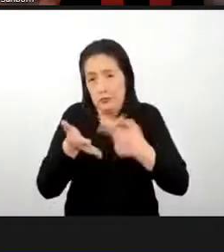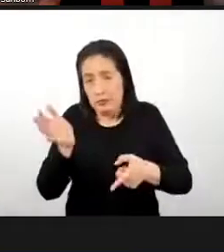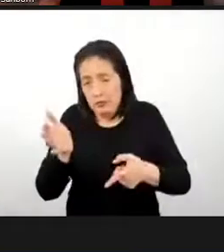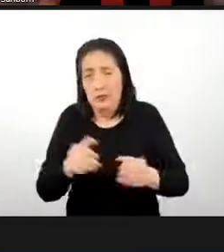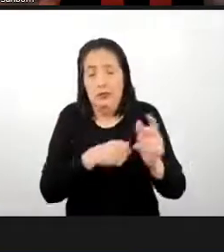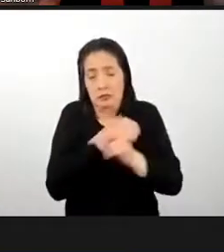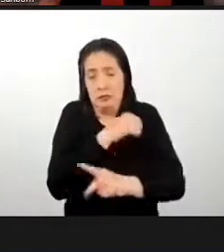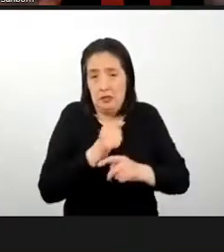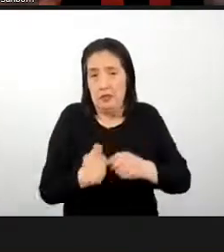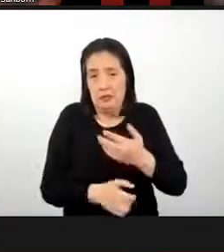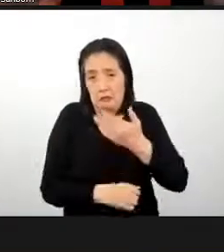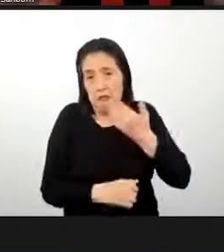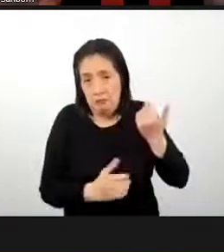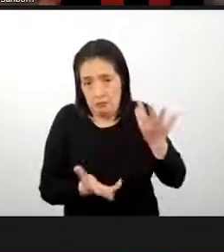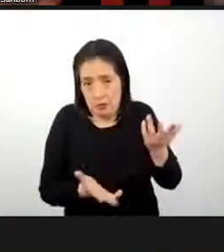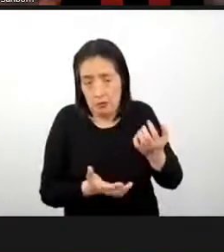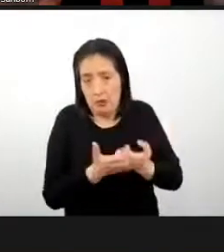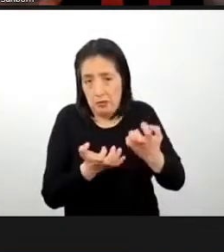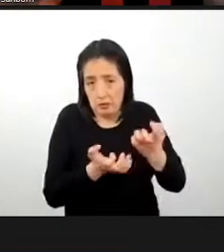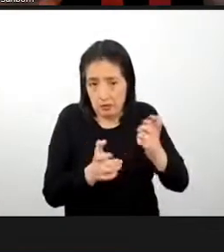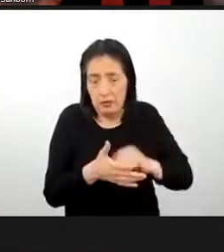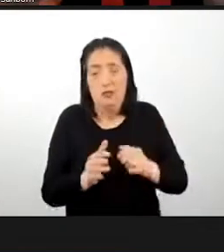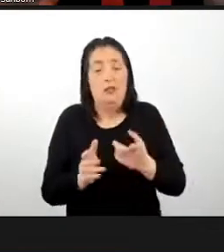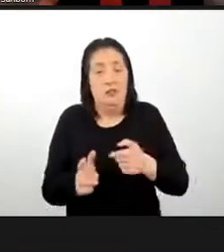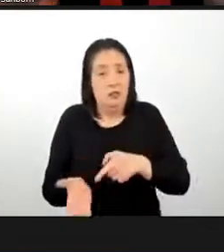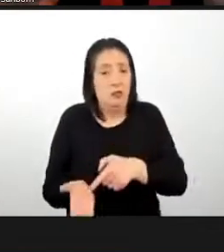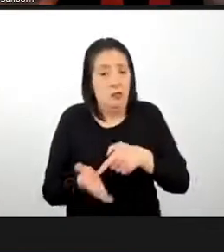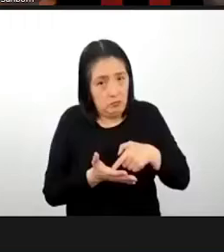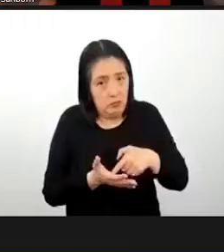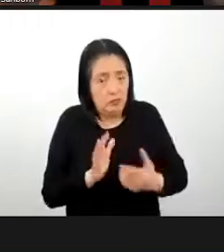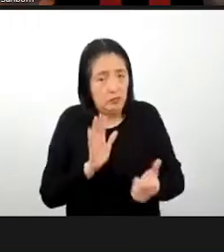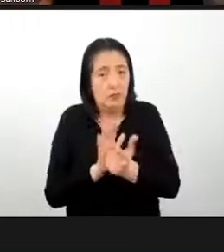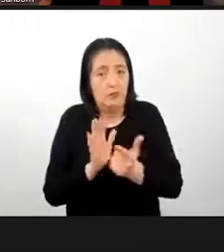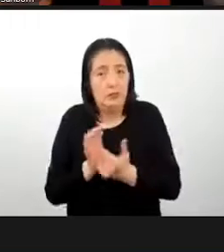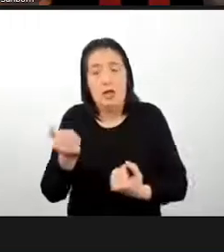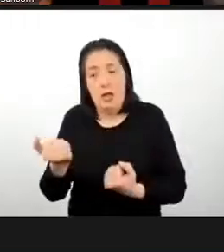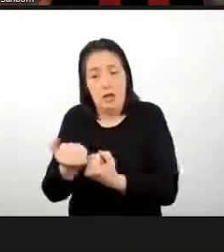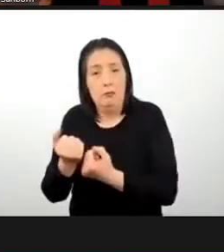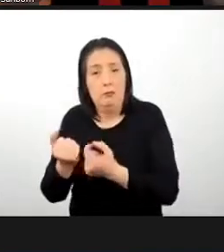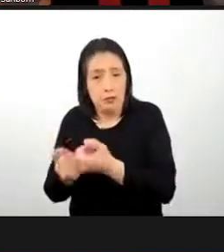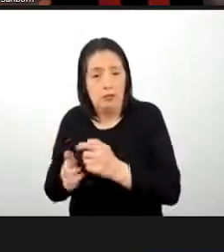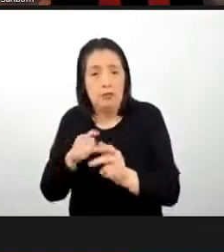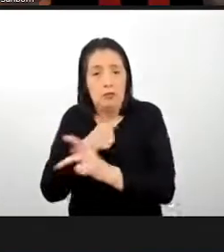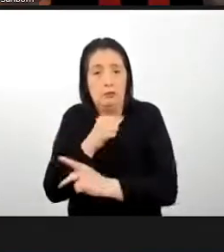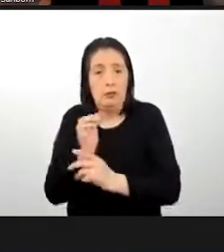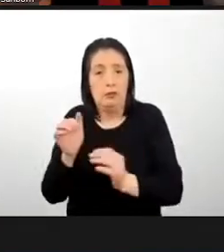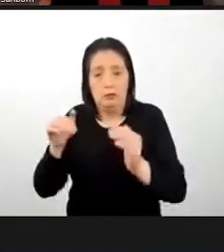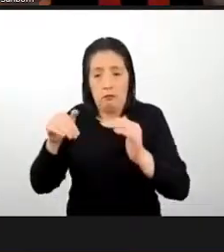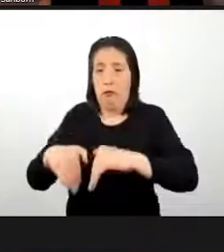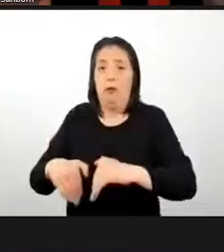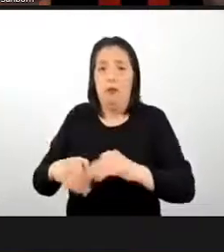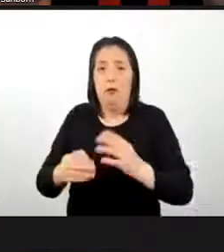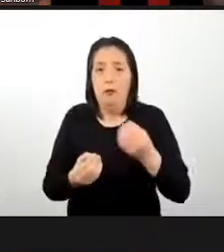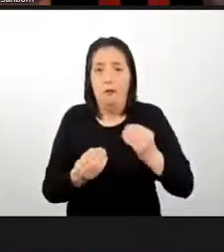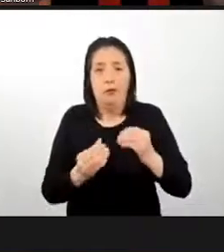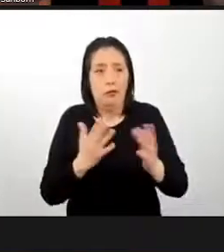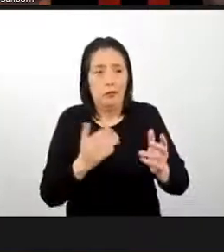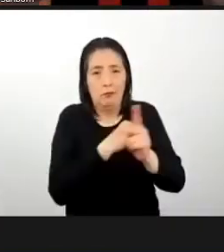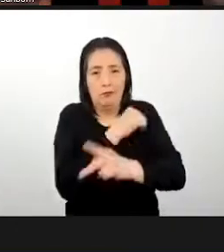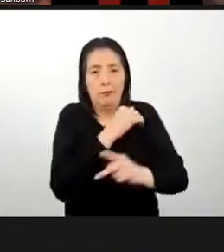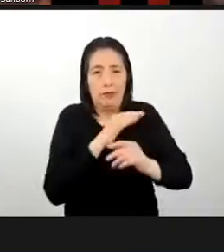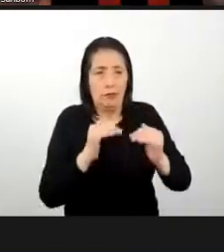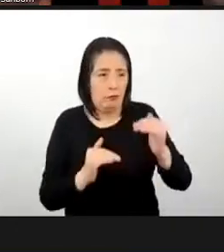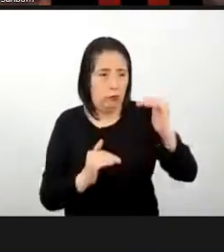que están mejor se obliguen jurídicamente a cooperar con los países que están peor, porque las diferencias son extremas entre unos países y otros, y no